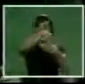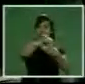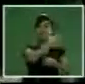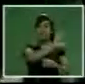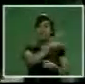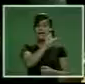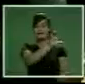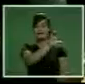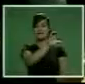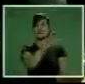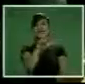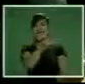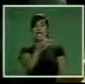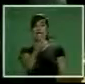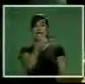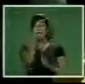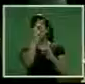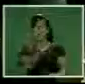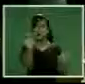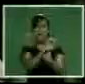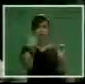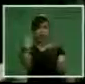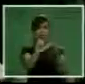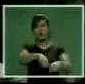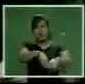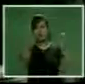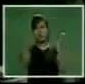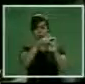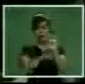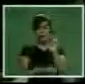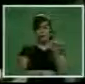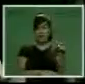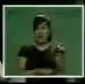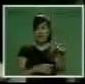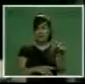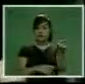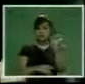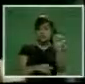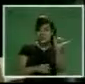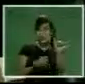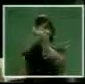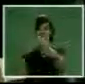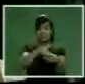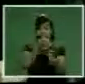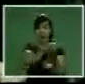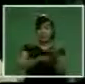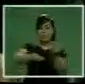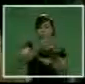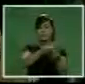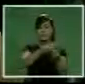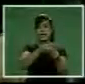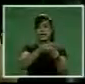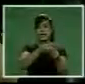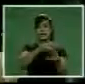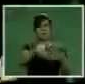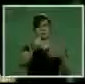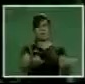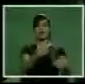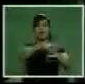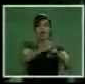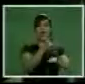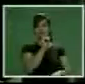tan absolutamente antiéticos, tan inmorales, que han provocado una propia crisis dentro de su economía. Lo que ellos hacían, por